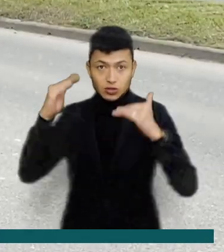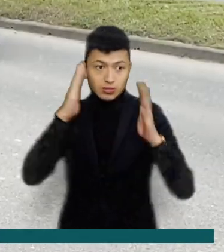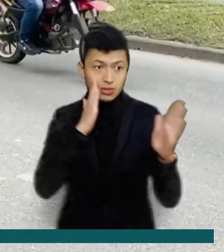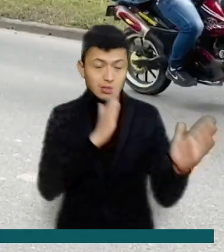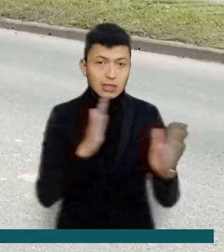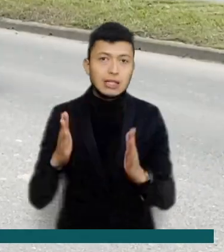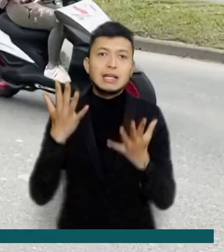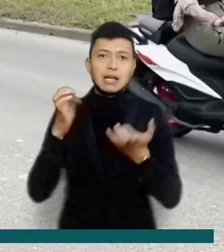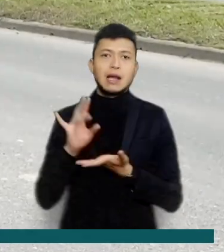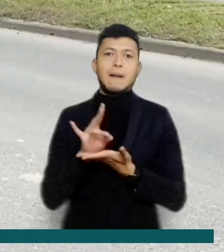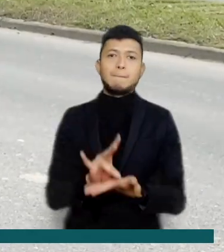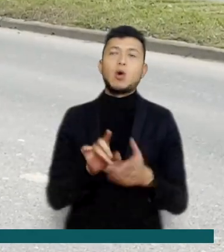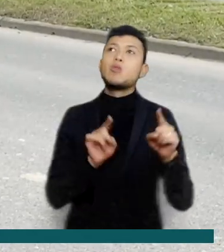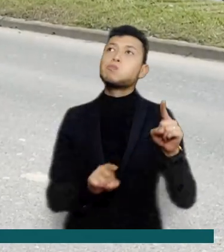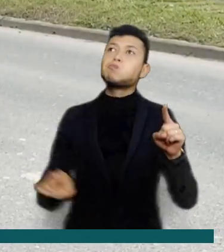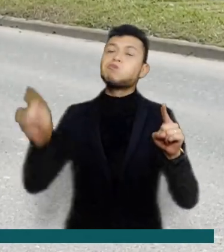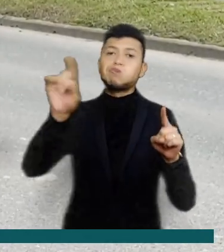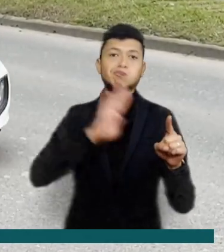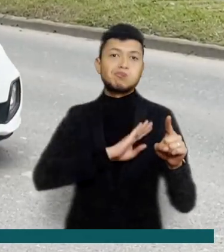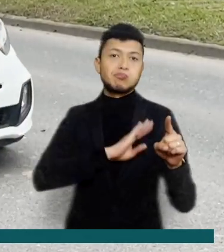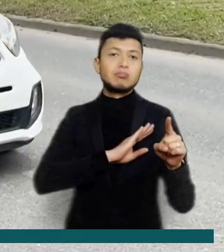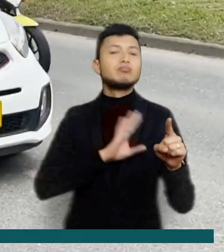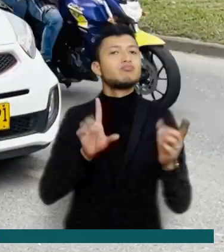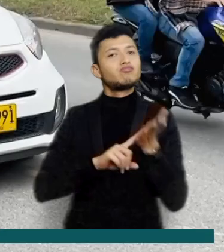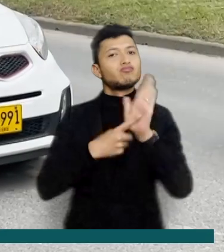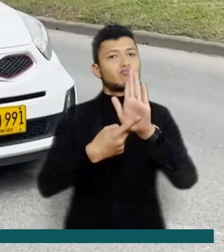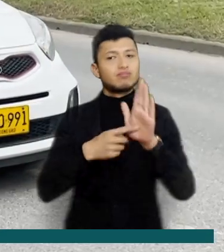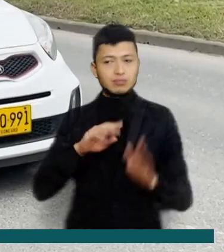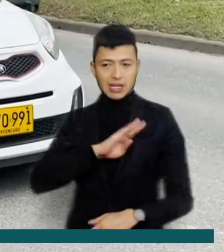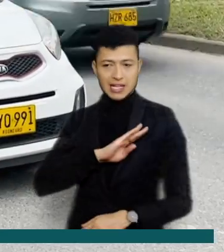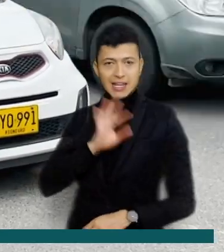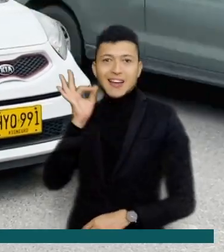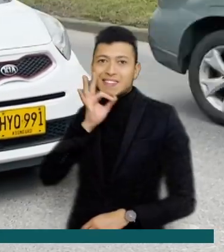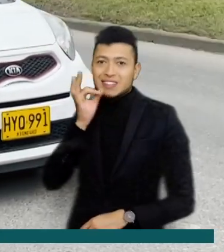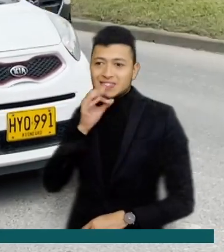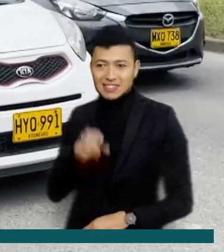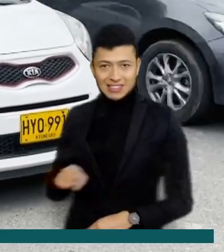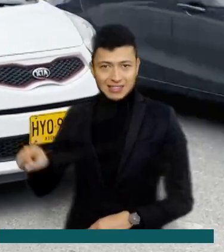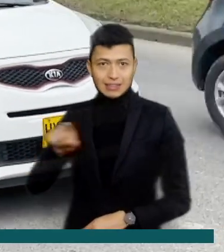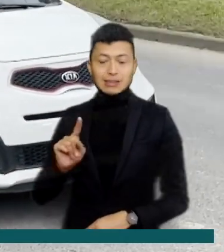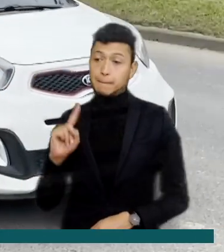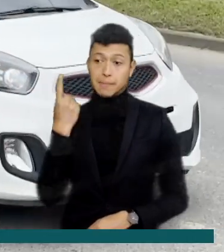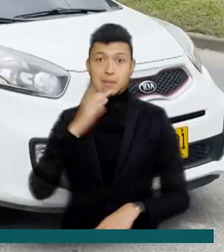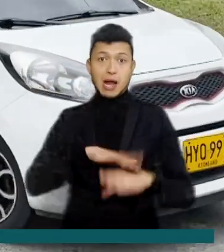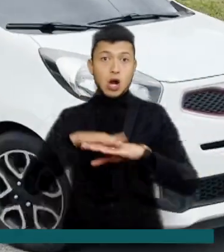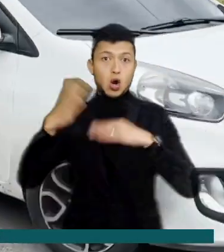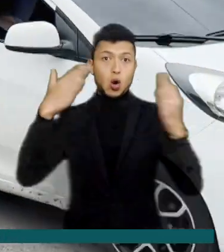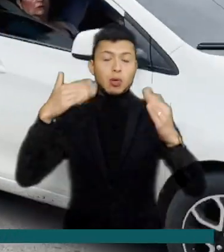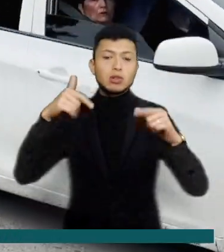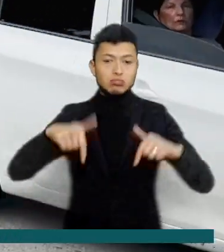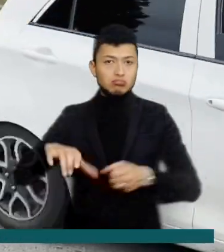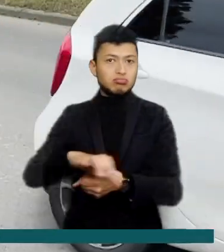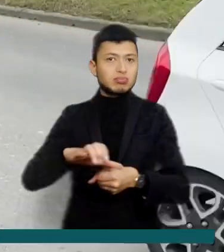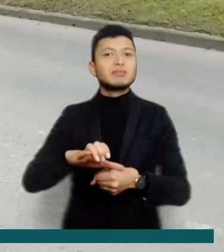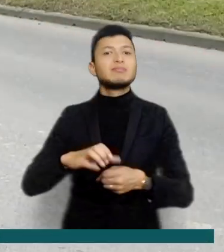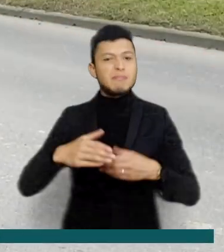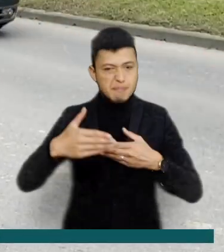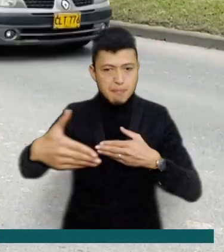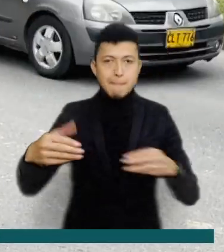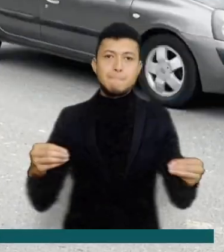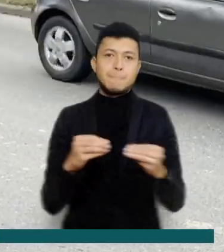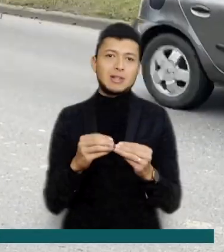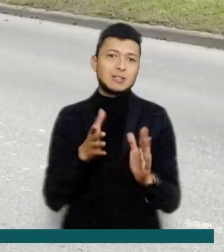las entidades territoriales del país. La Alcaldía de Villavicencio ha dicho que esta es la primera convocatoria de muchas que habrán en la ciudad.